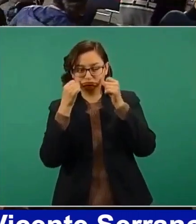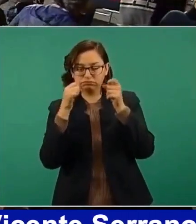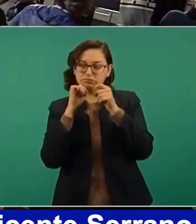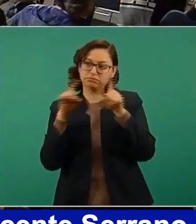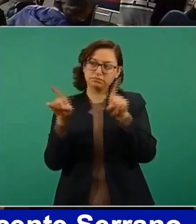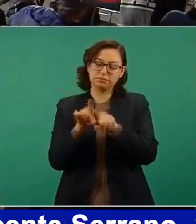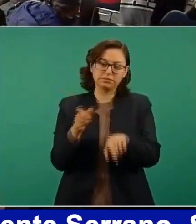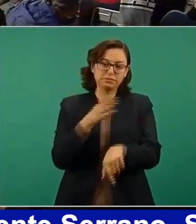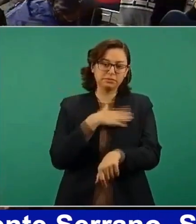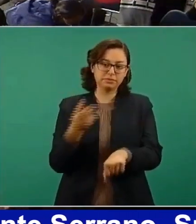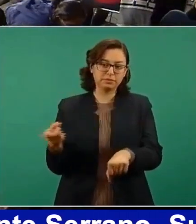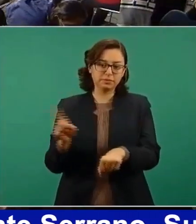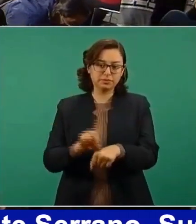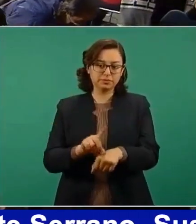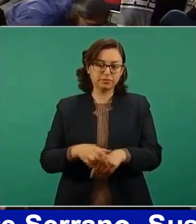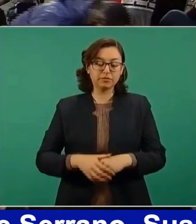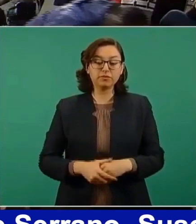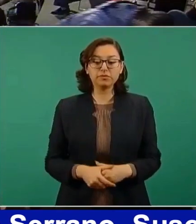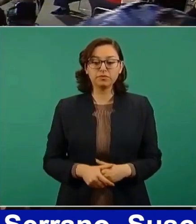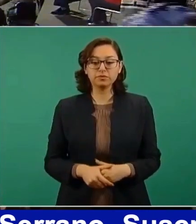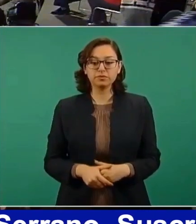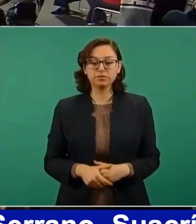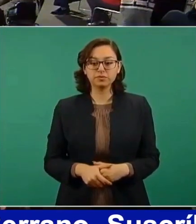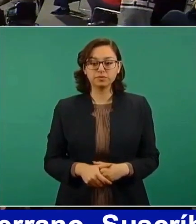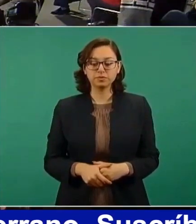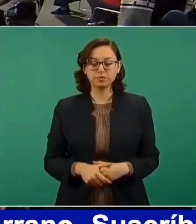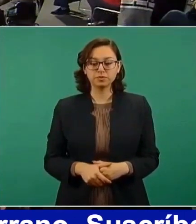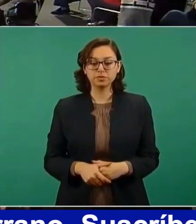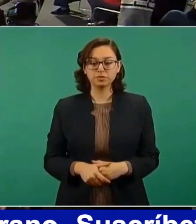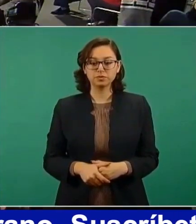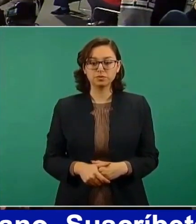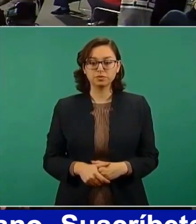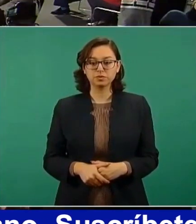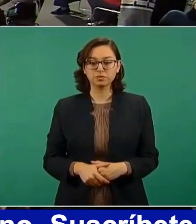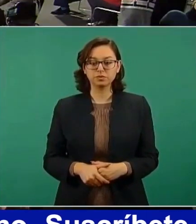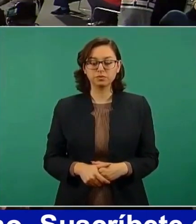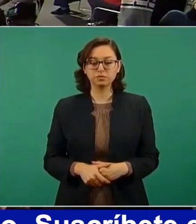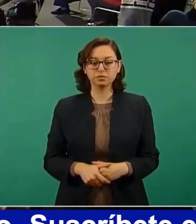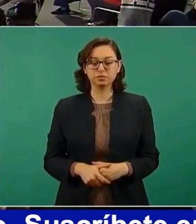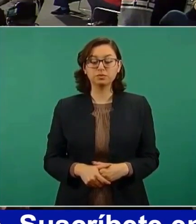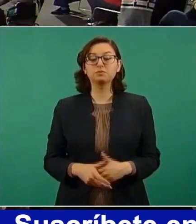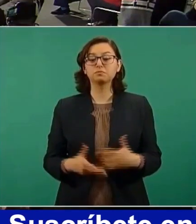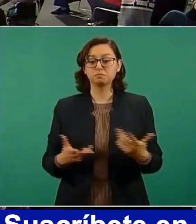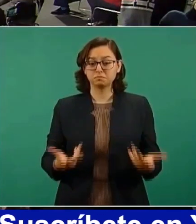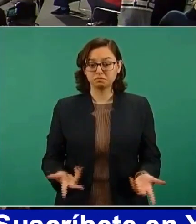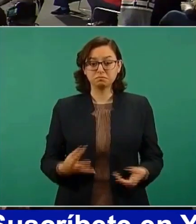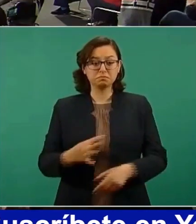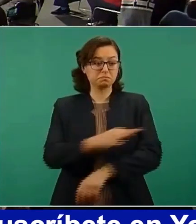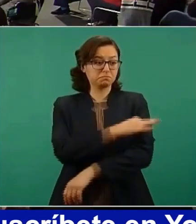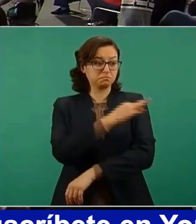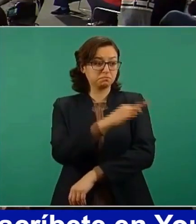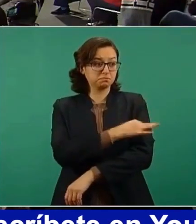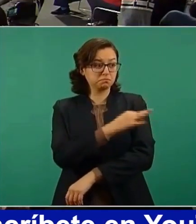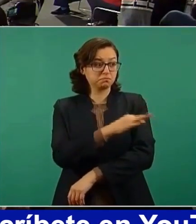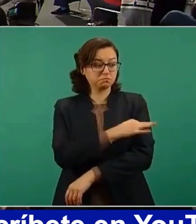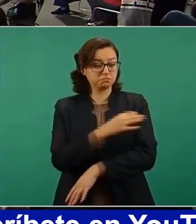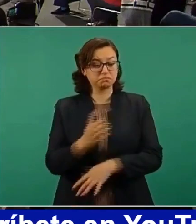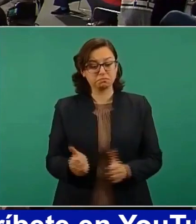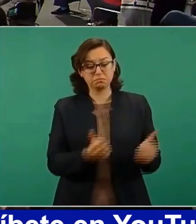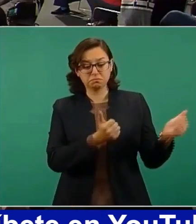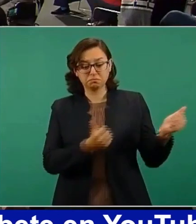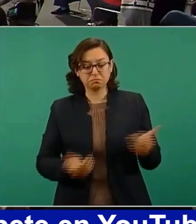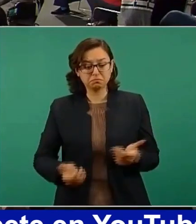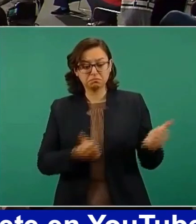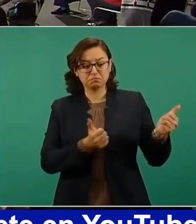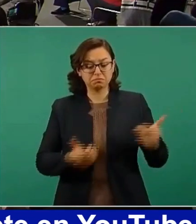Efectivamente, la vacunación y, de hecho, el control de la epidemia no tiene fechas, lo podemos estar exponiendo en todo momento.